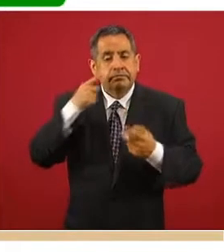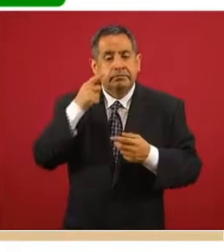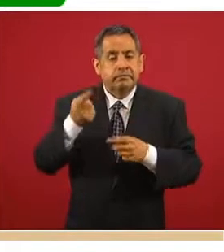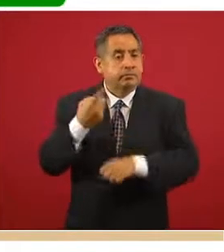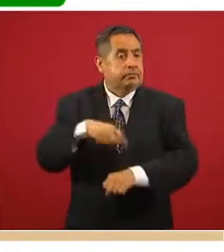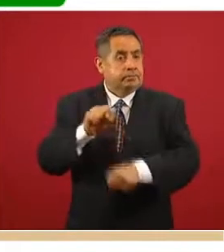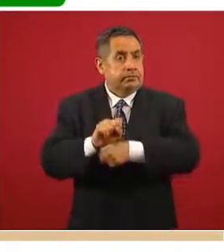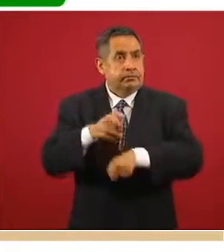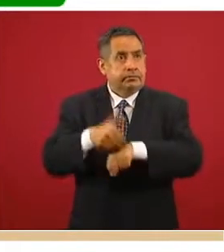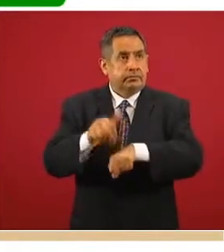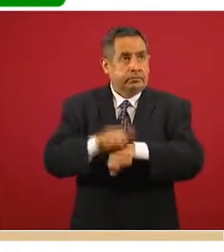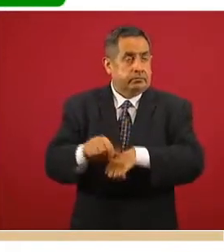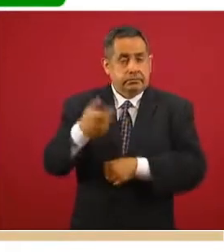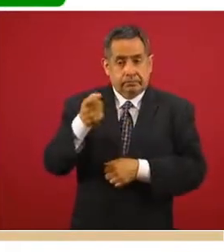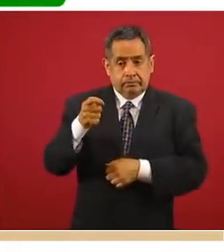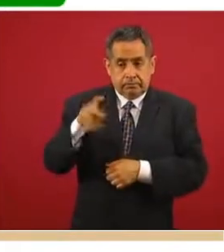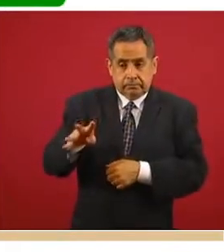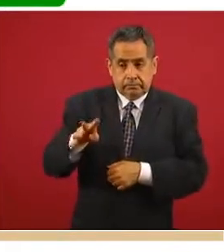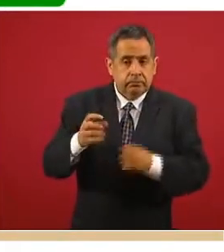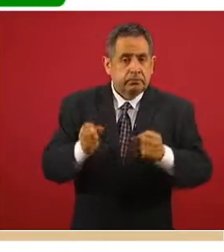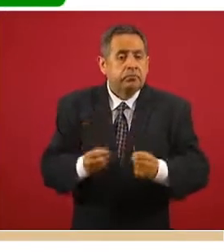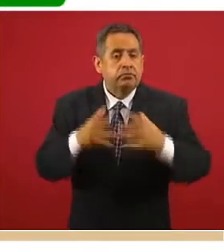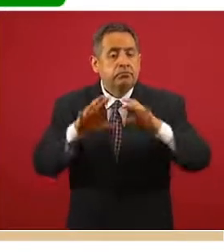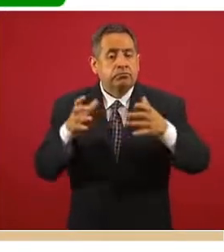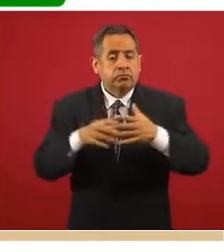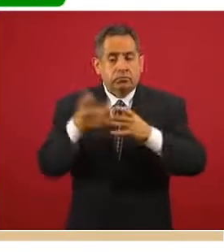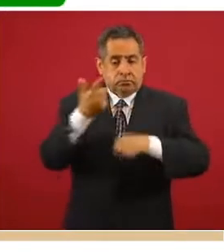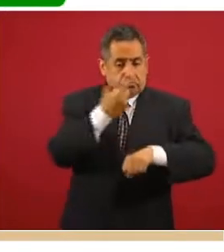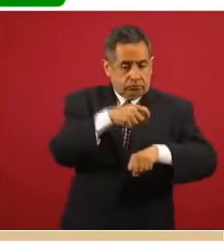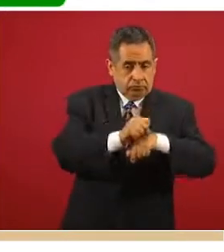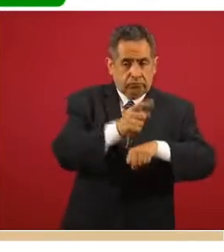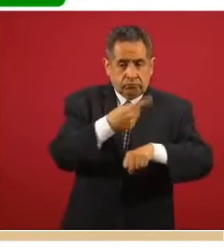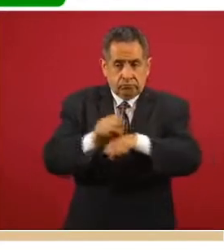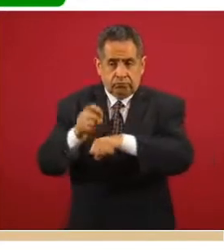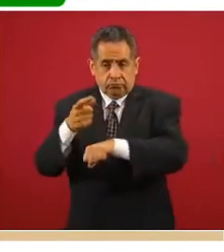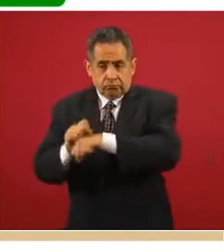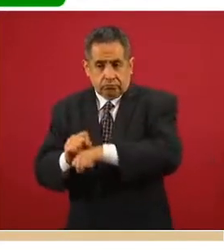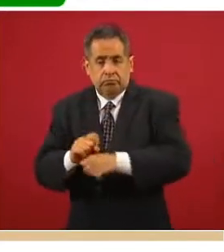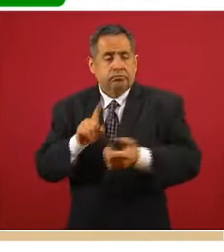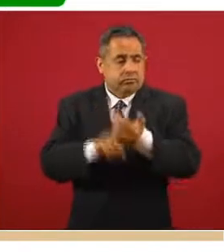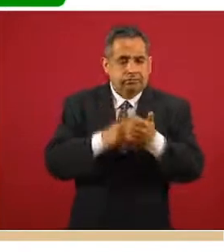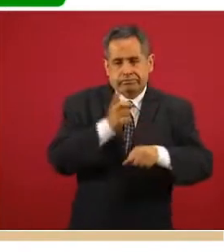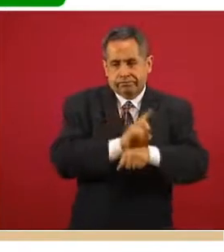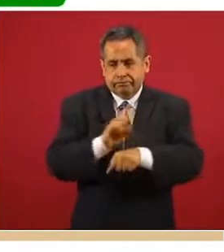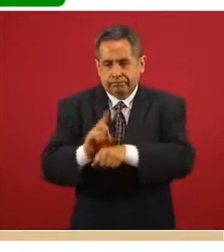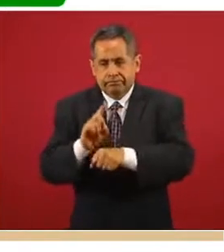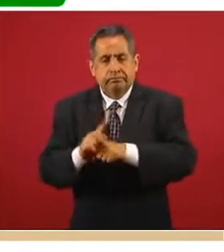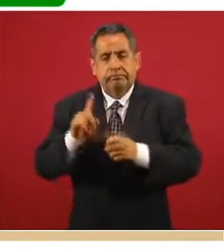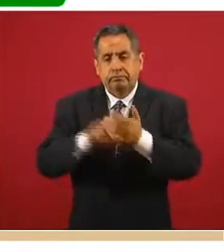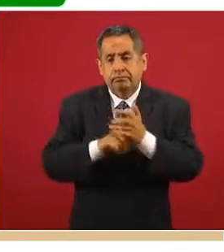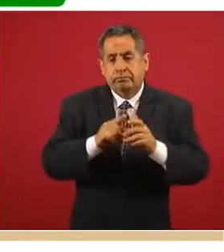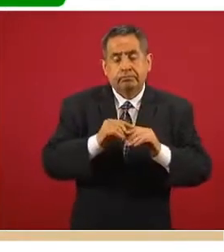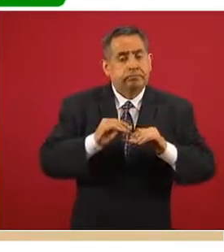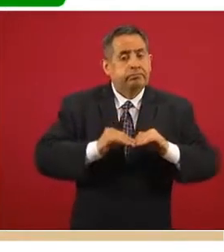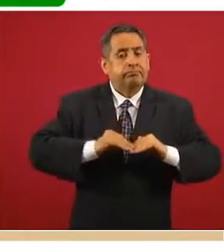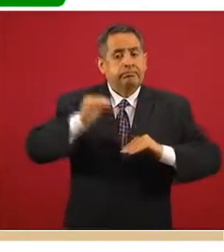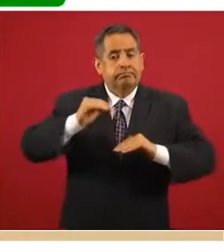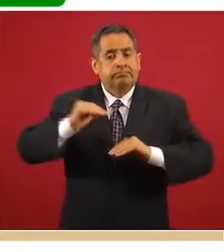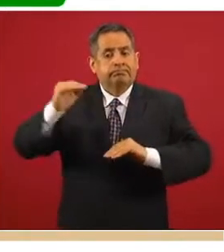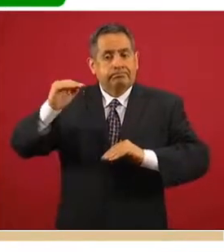semana 29 el número de casos semanales, por lo tanto también los casos diarios, aumentó